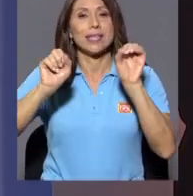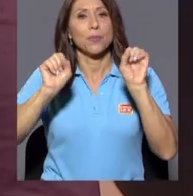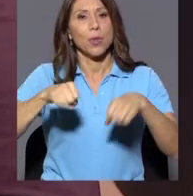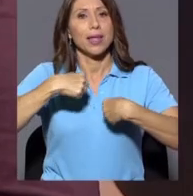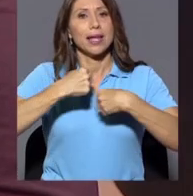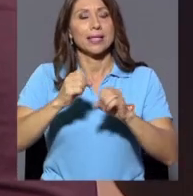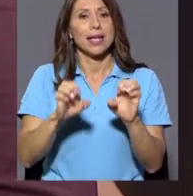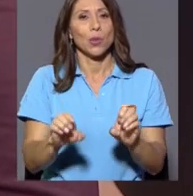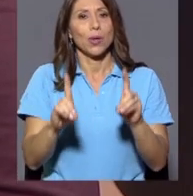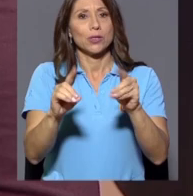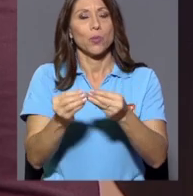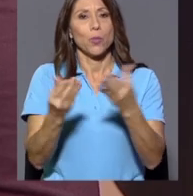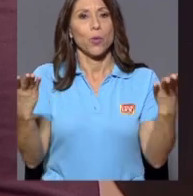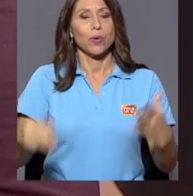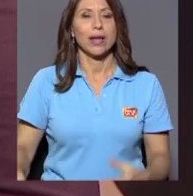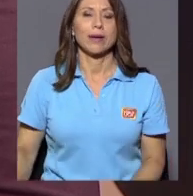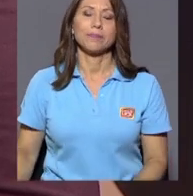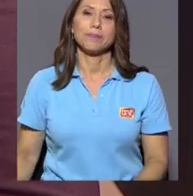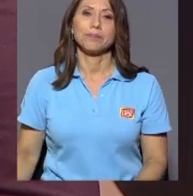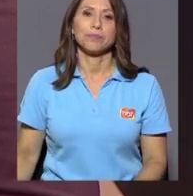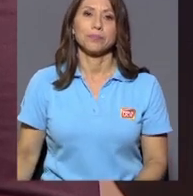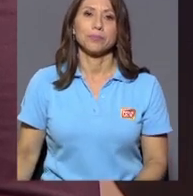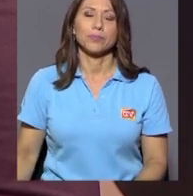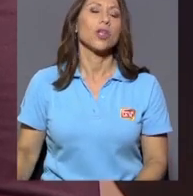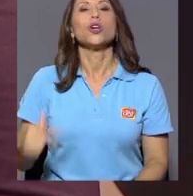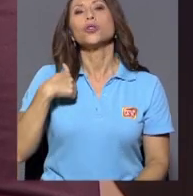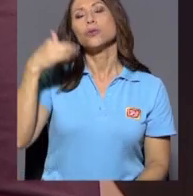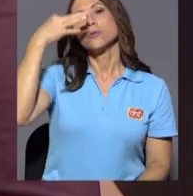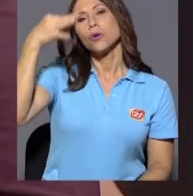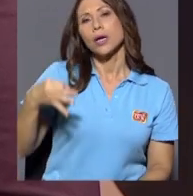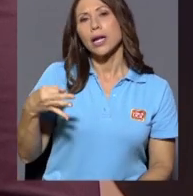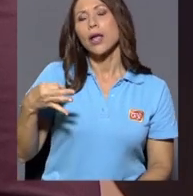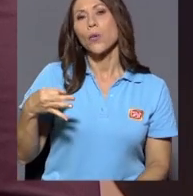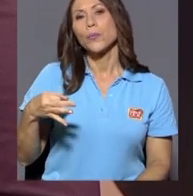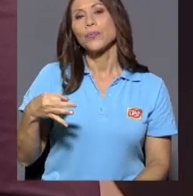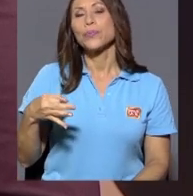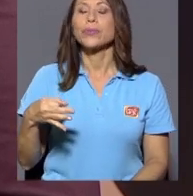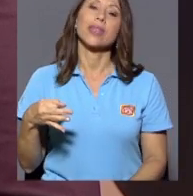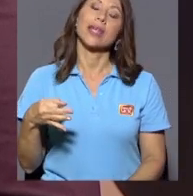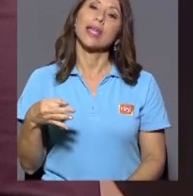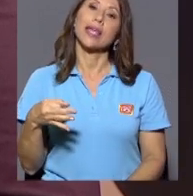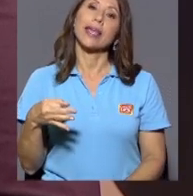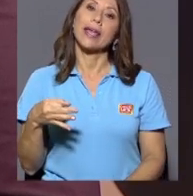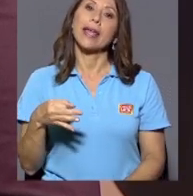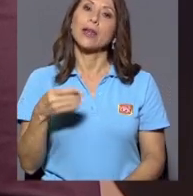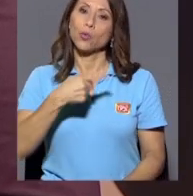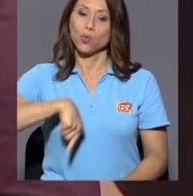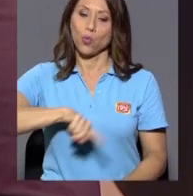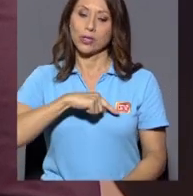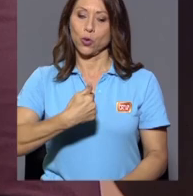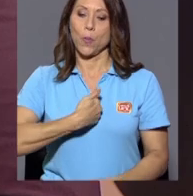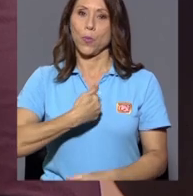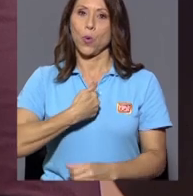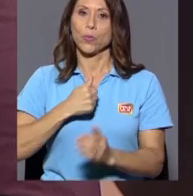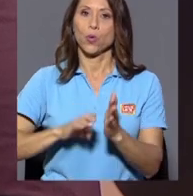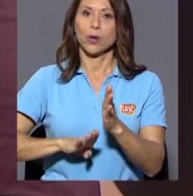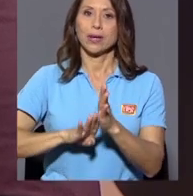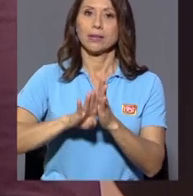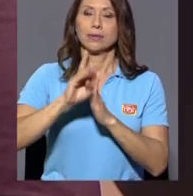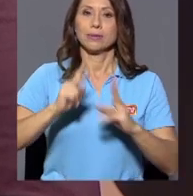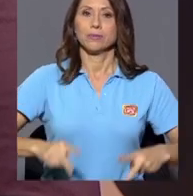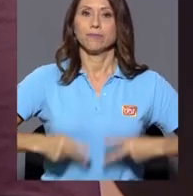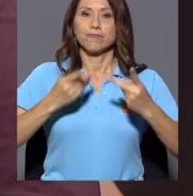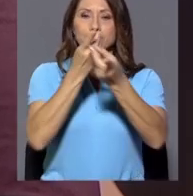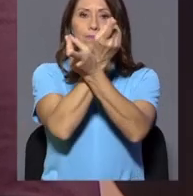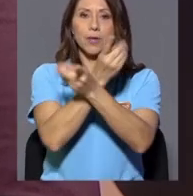pública yo creo que fue marcando lo nuestro propio crecimiento de vida en democracia